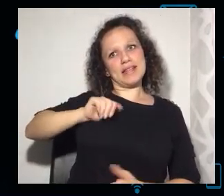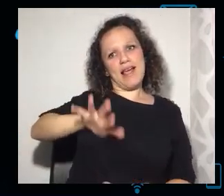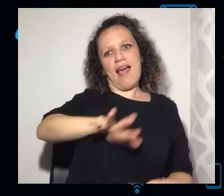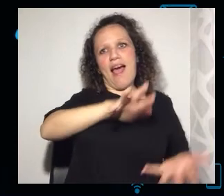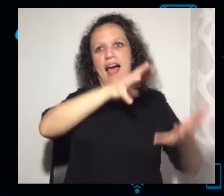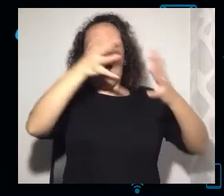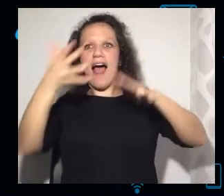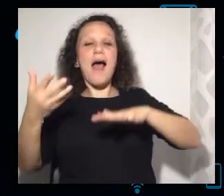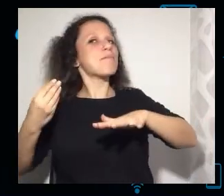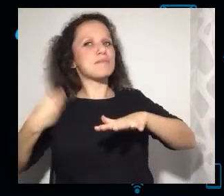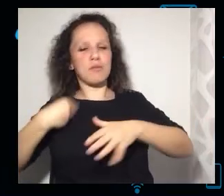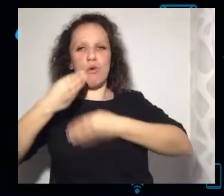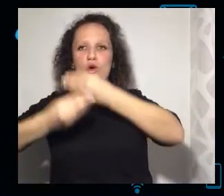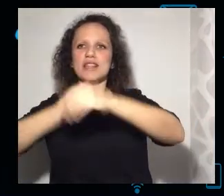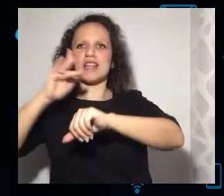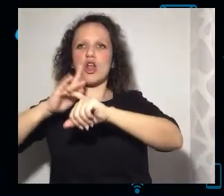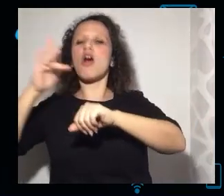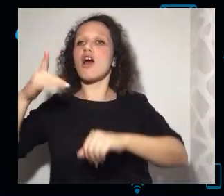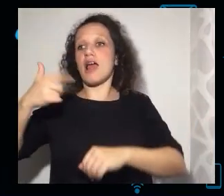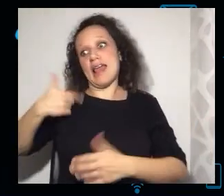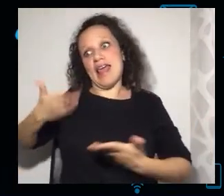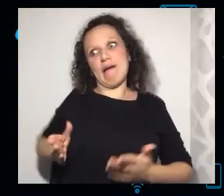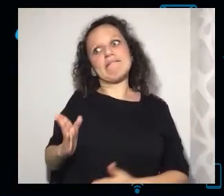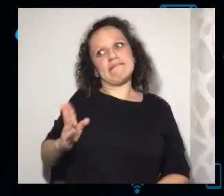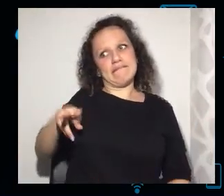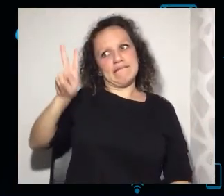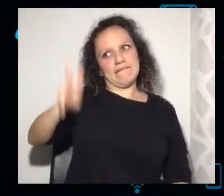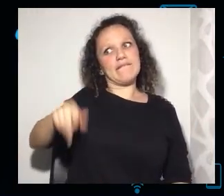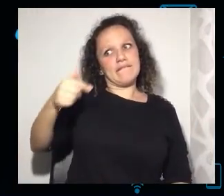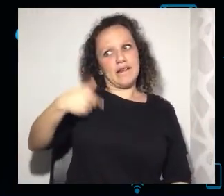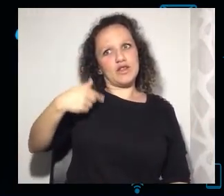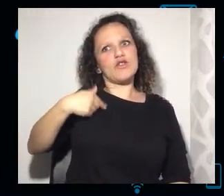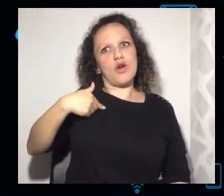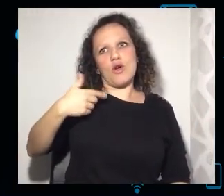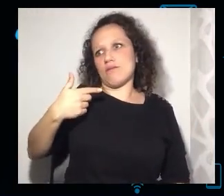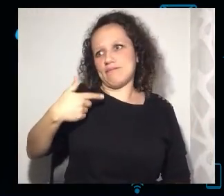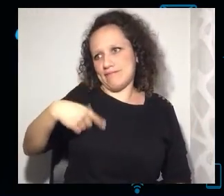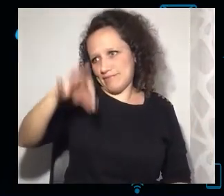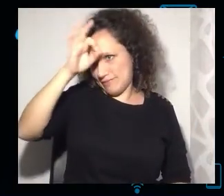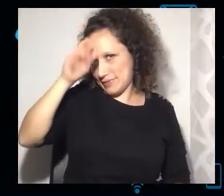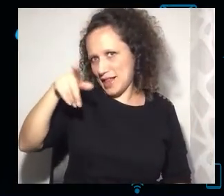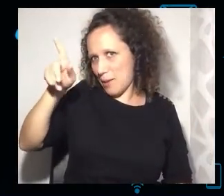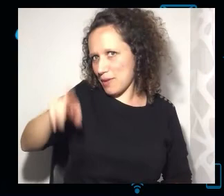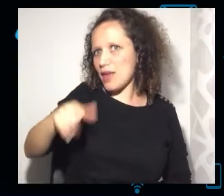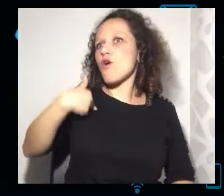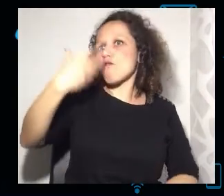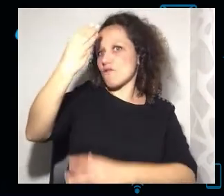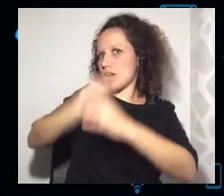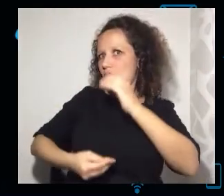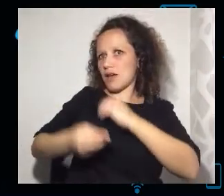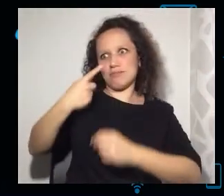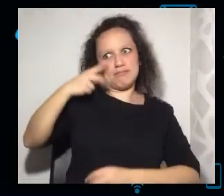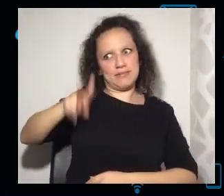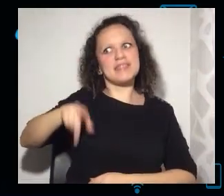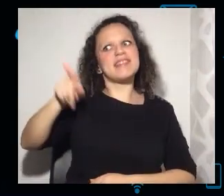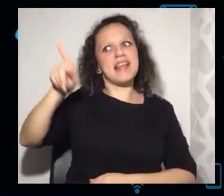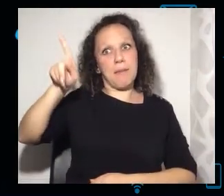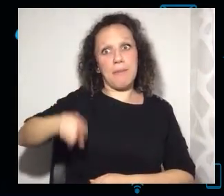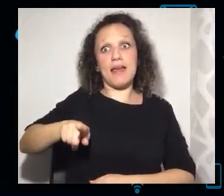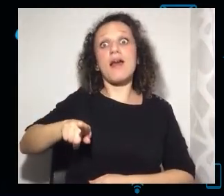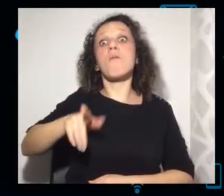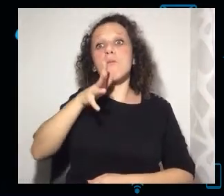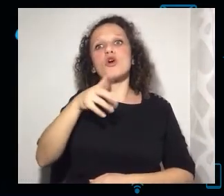y reconocer delante de nuestros hijos lo que no pasará que a mí también me pasó eso que yo también cometí ese error y justo por eso puedo decirte